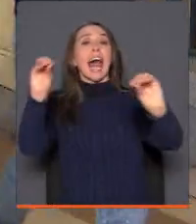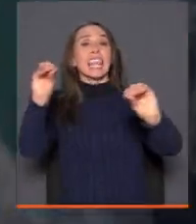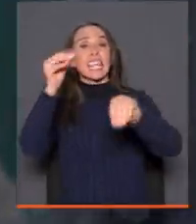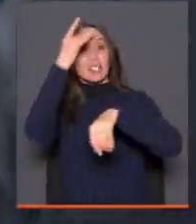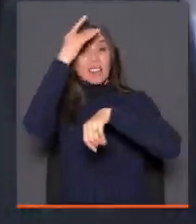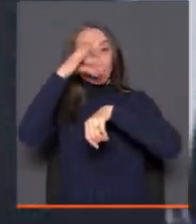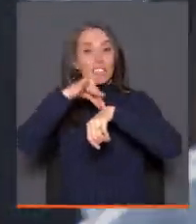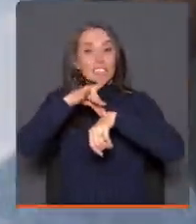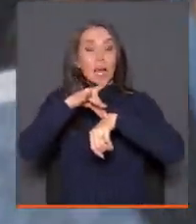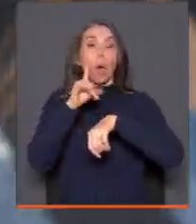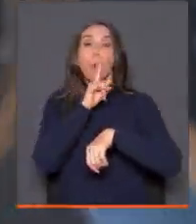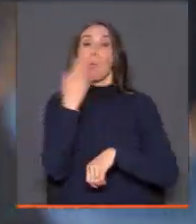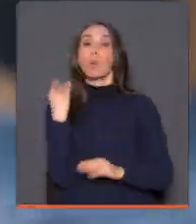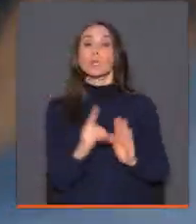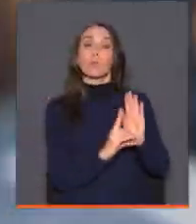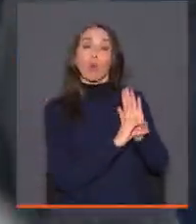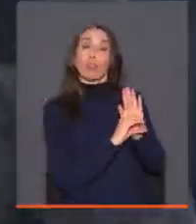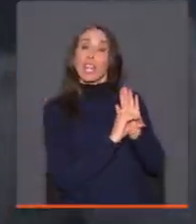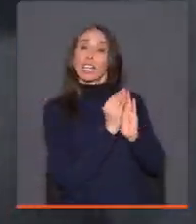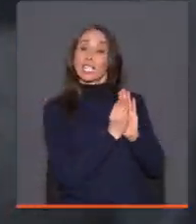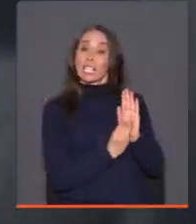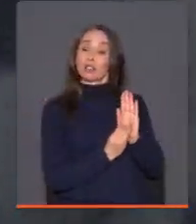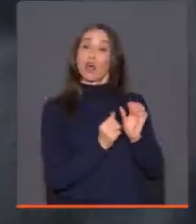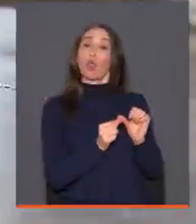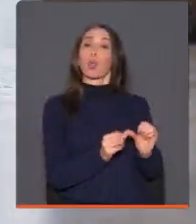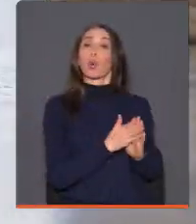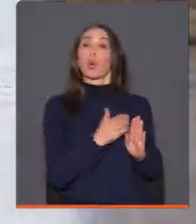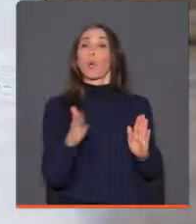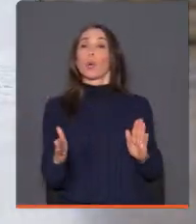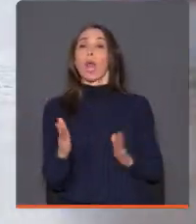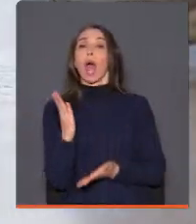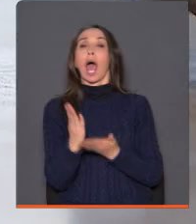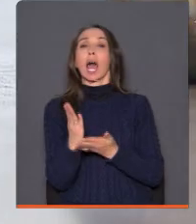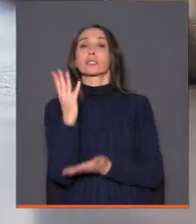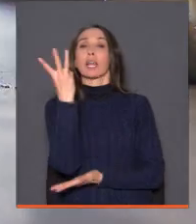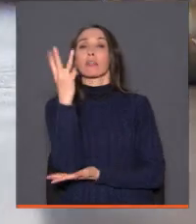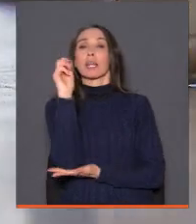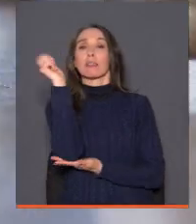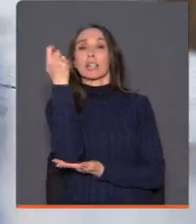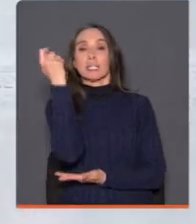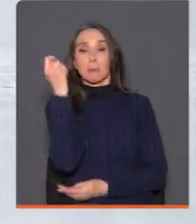cuyo último decreto establece su vigencia hasta el 30 de septiembre.